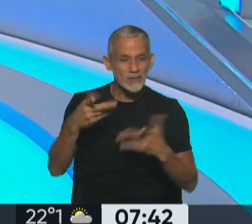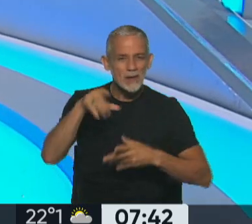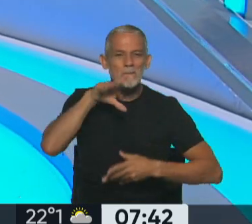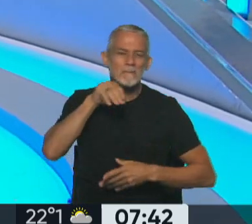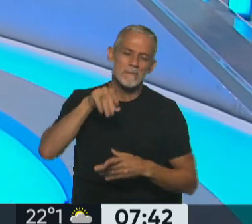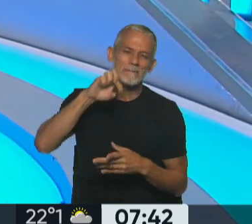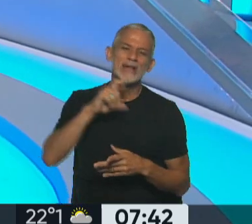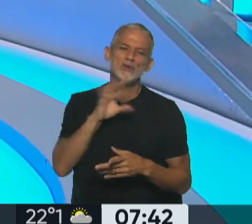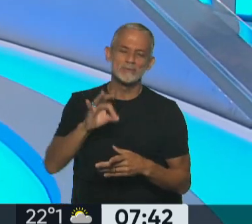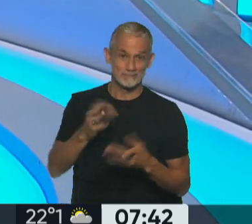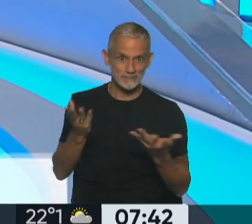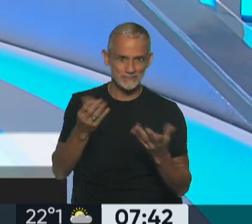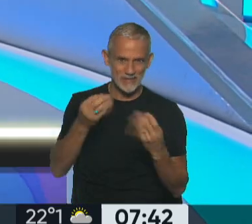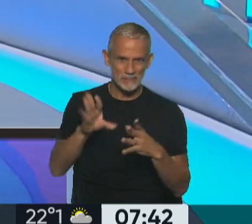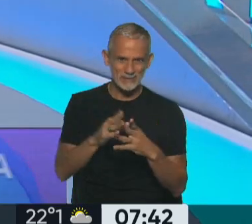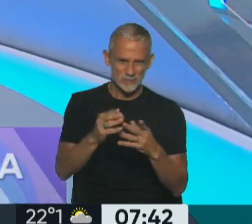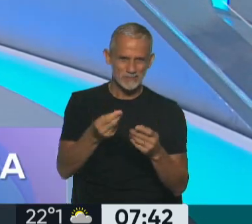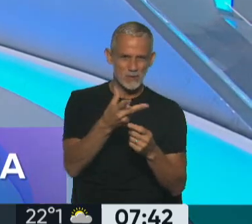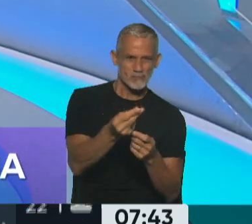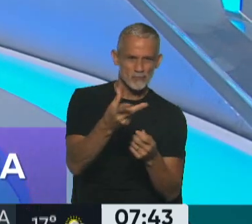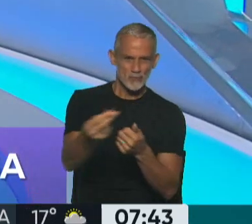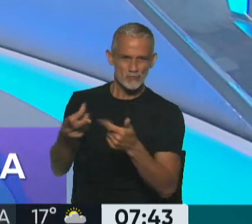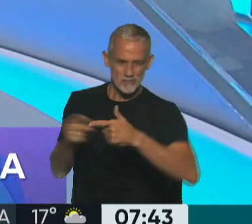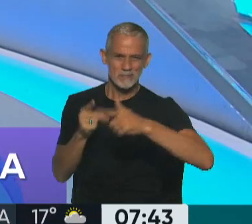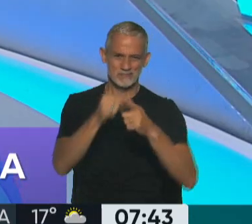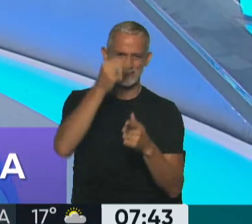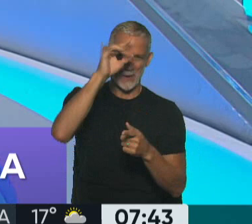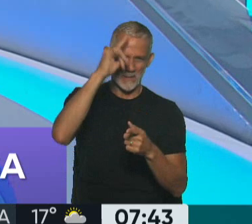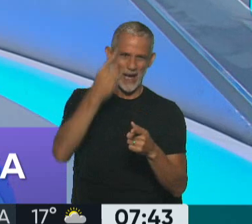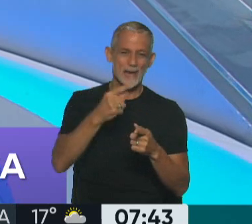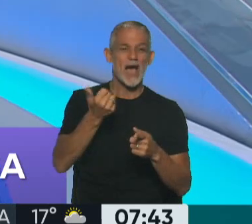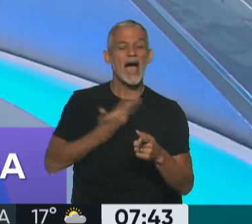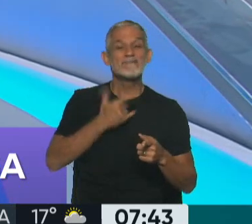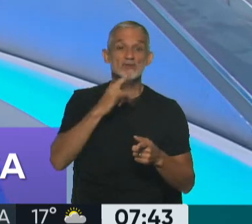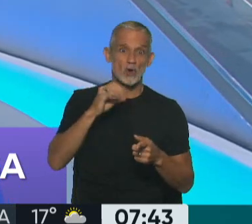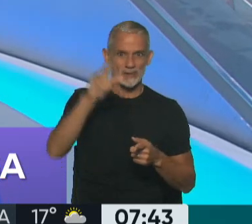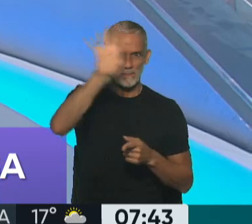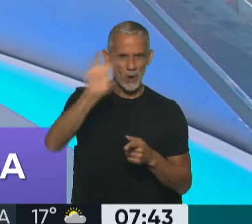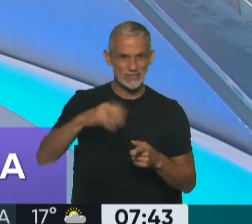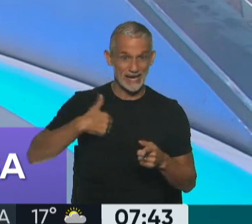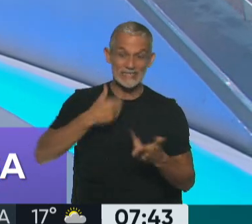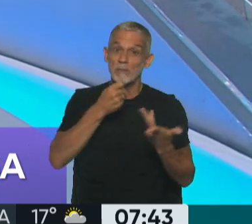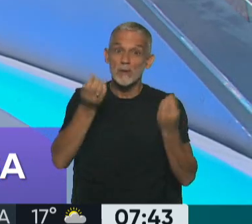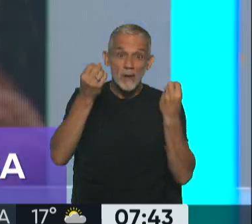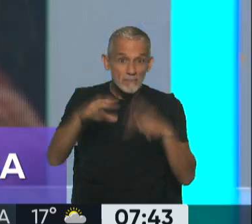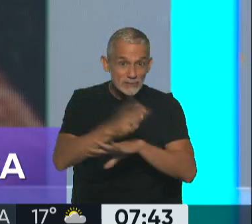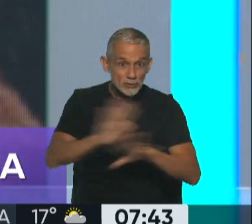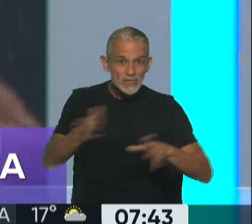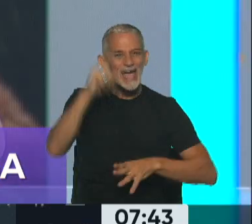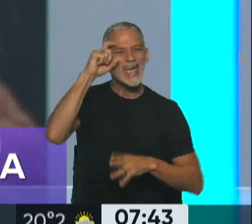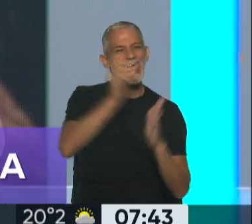buenos días comenzó la vacunación contra la fiebre aftosa en nuestro país en diferentes provincias del país por ejemplo ya comenzó en